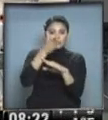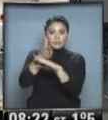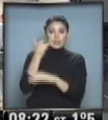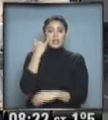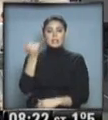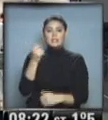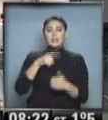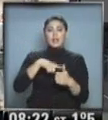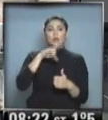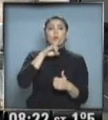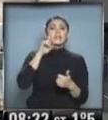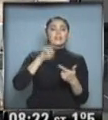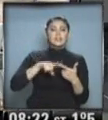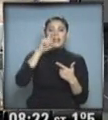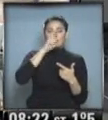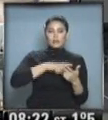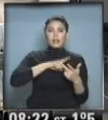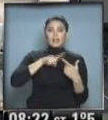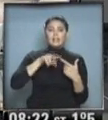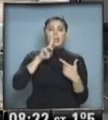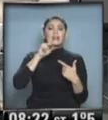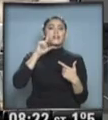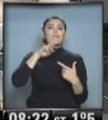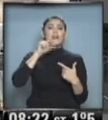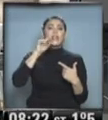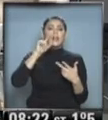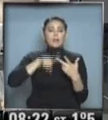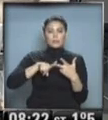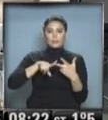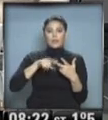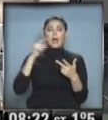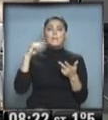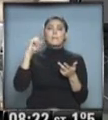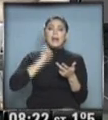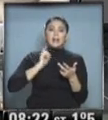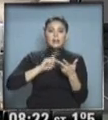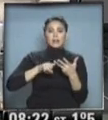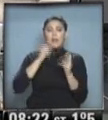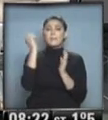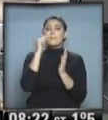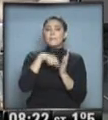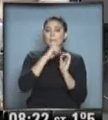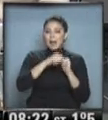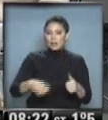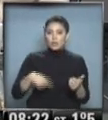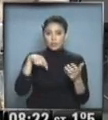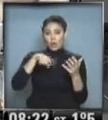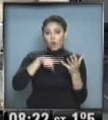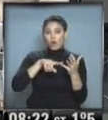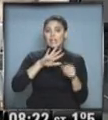en Curuzucuatiá, en Comodoro Rivadavia, en Paraná, en Bariloche, y hoy estamos en